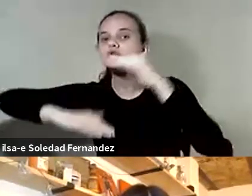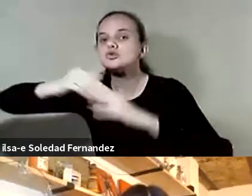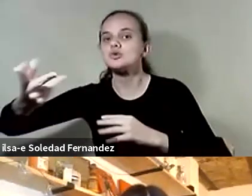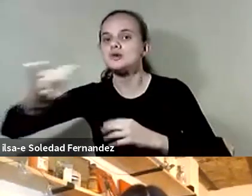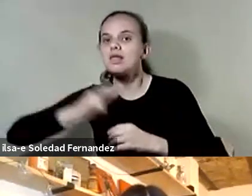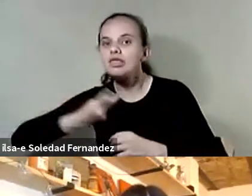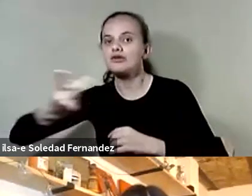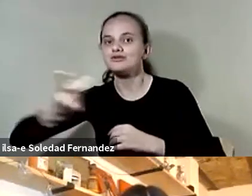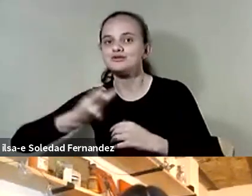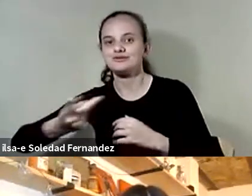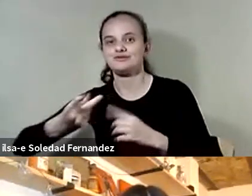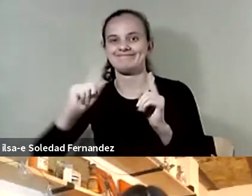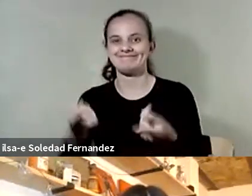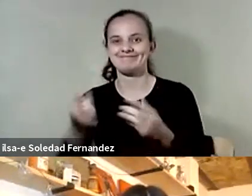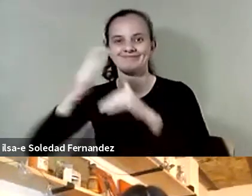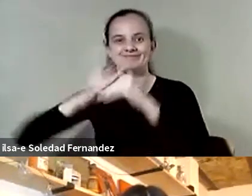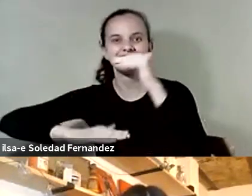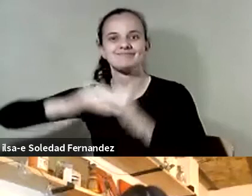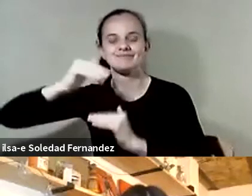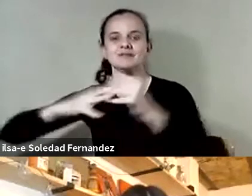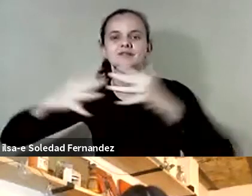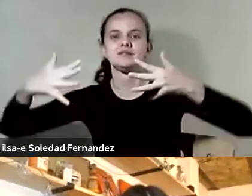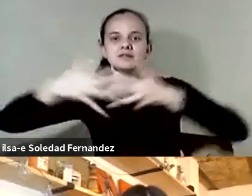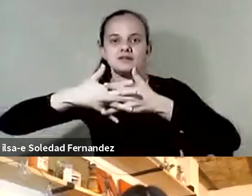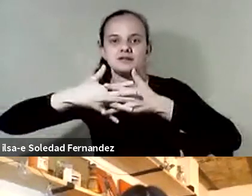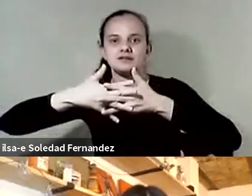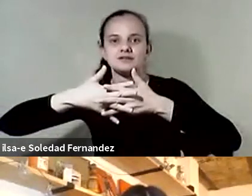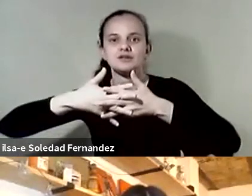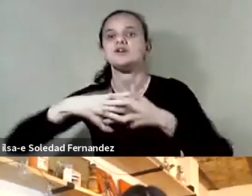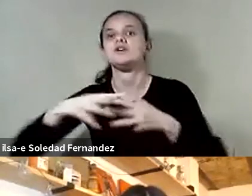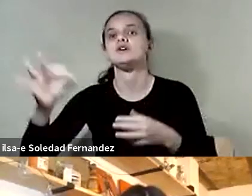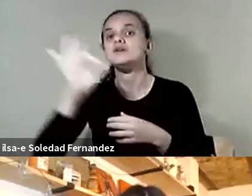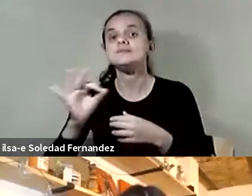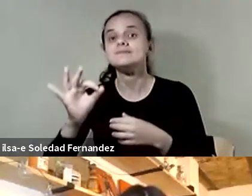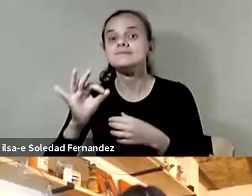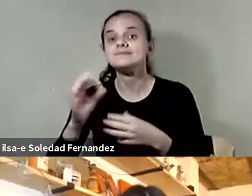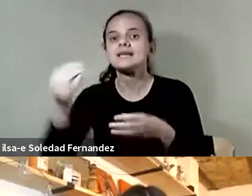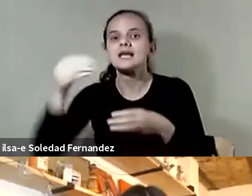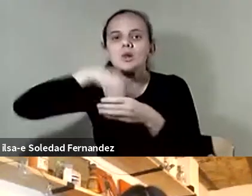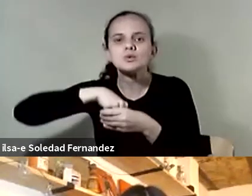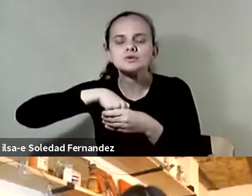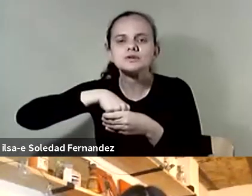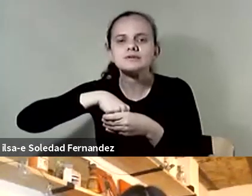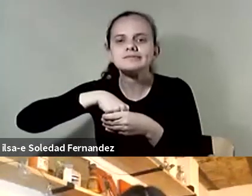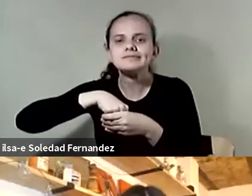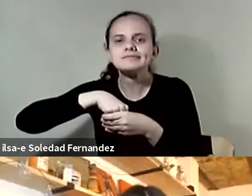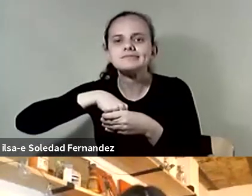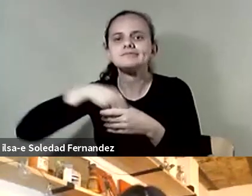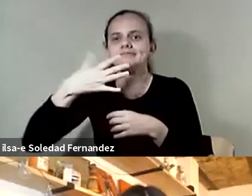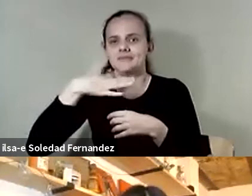personas. Estamos hablando de integración, no de inclusión. Y entender que